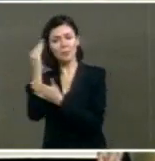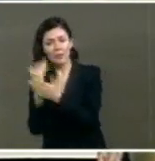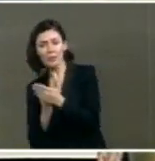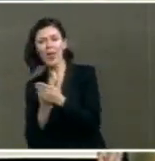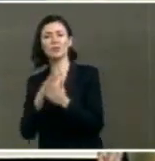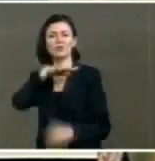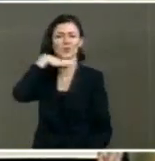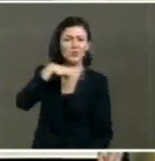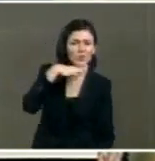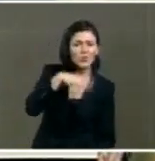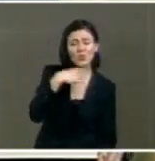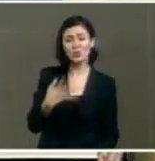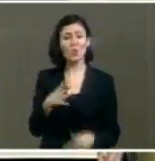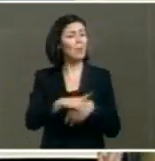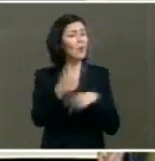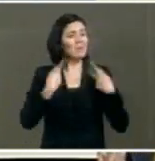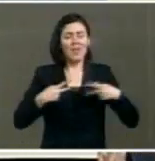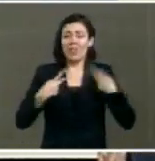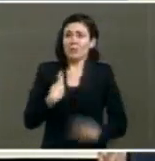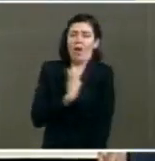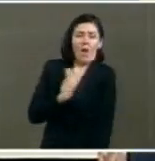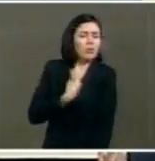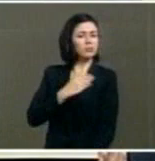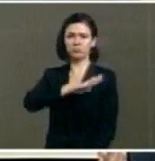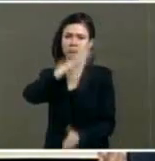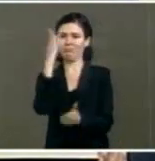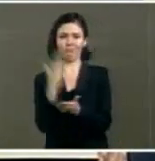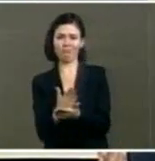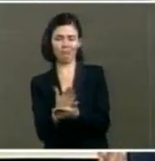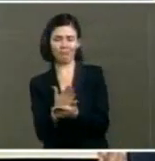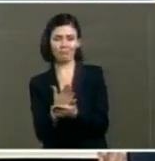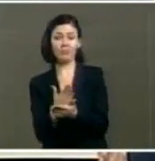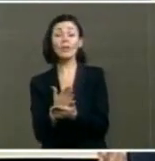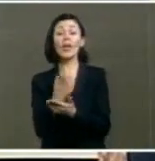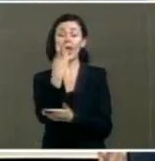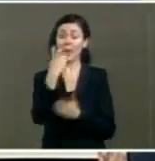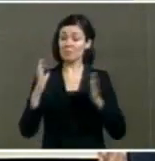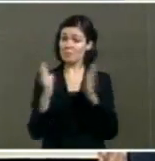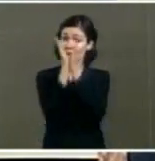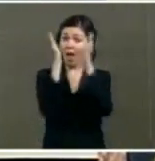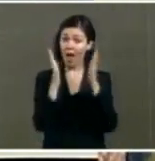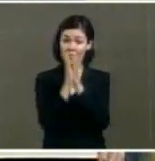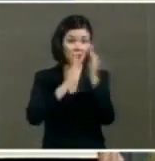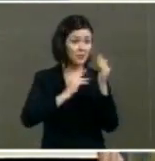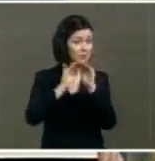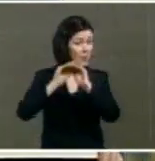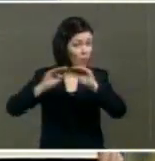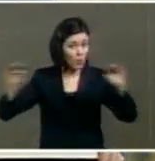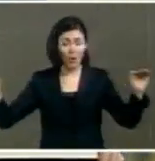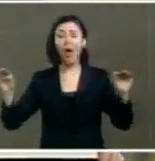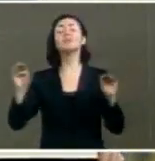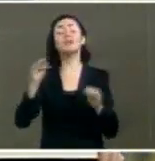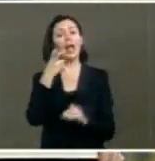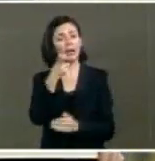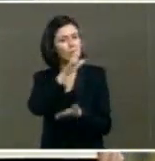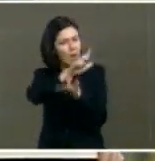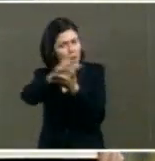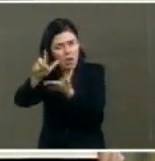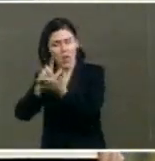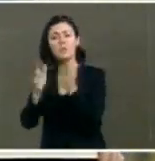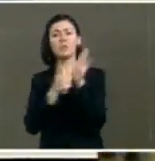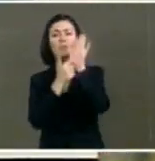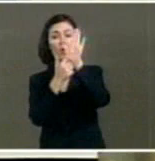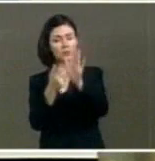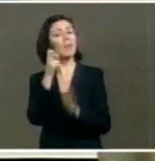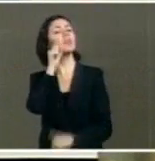que la gente ya no puede tolerar. En la democracia, en la transparencia, también hay que seguir